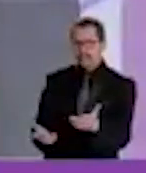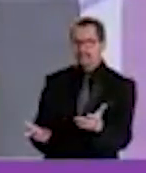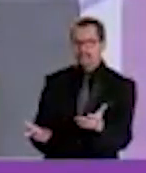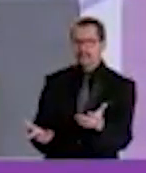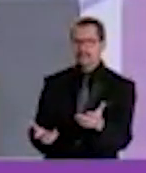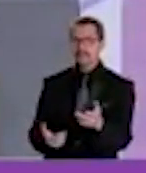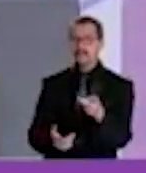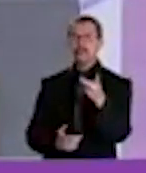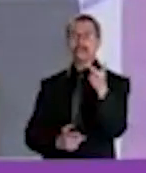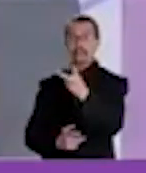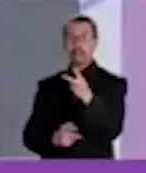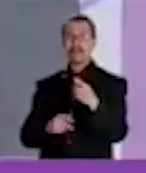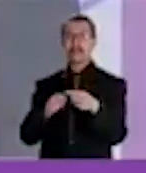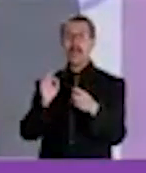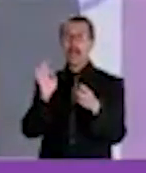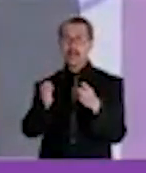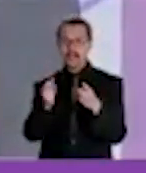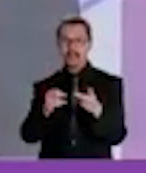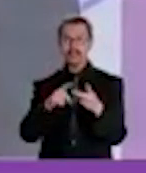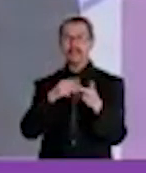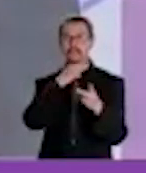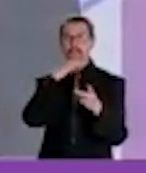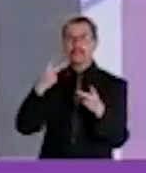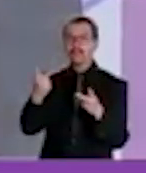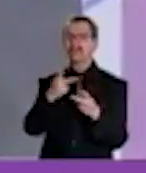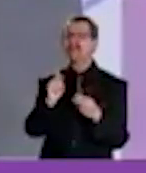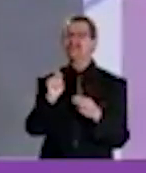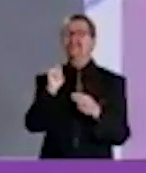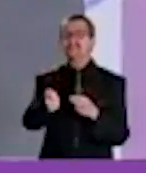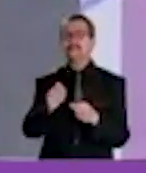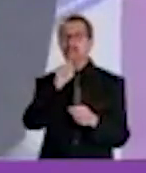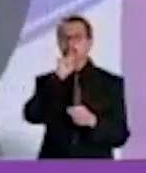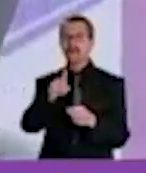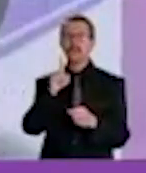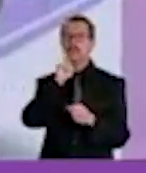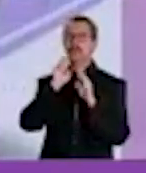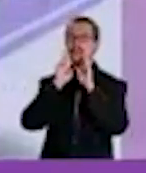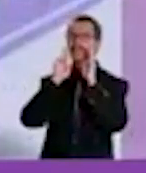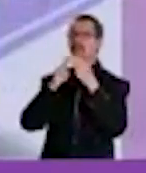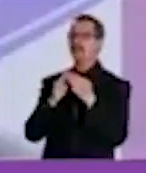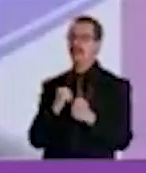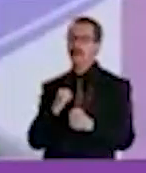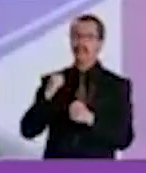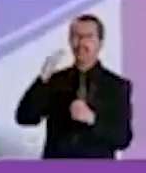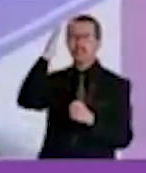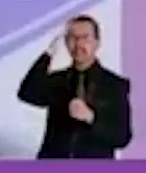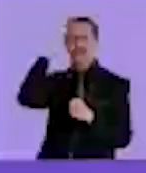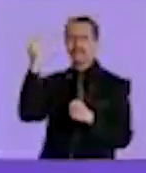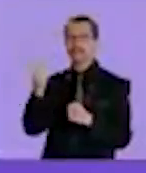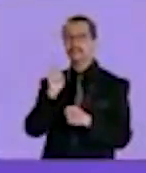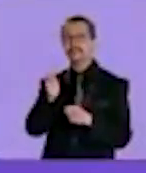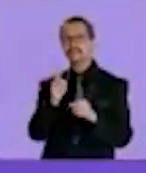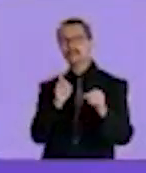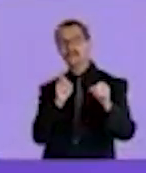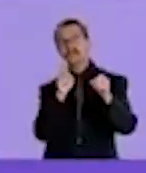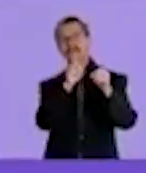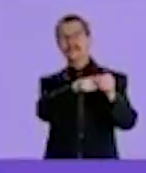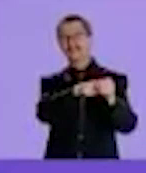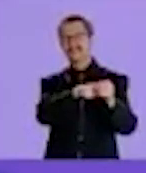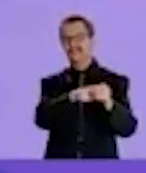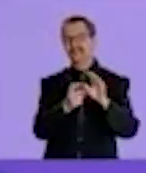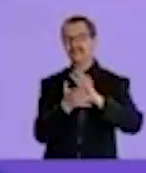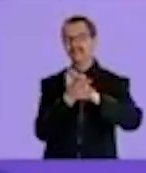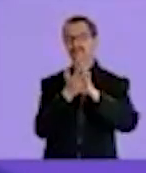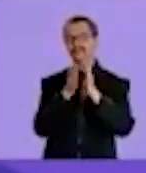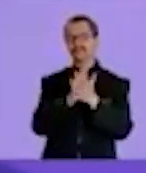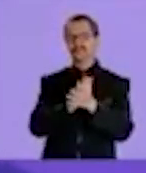mit pertenecen a la mafia del poder los dos han llevado al país a esta situación